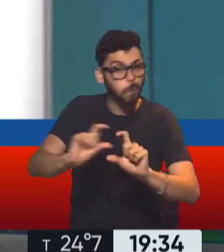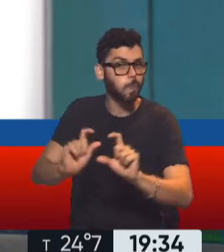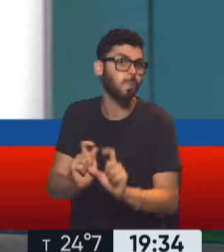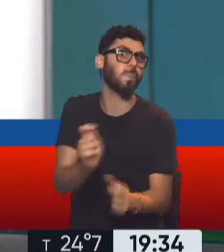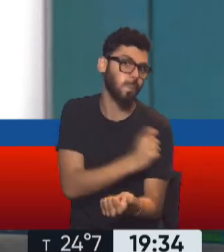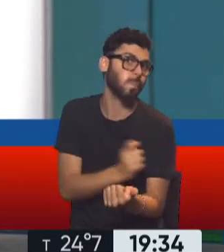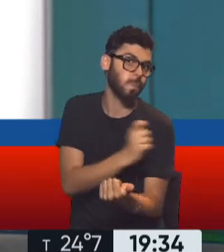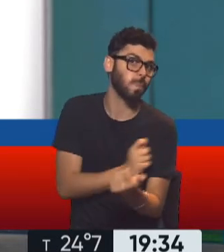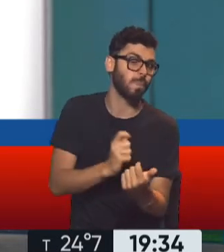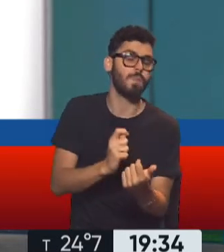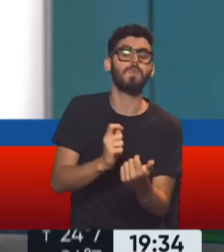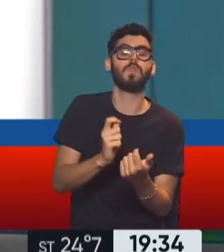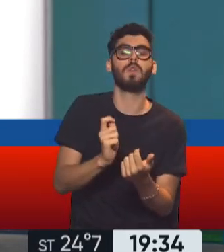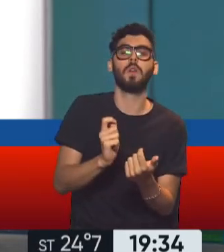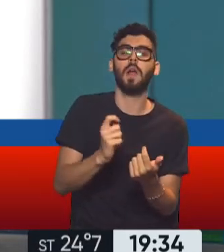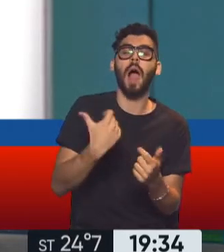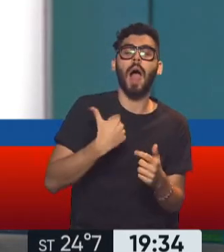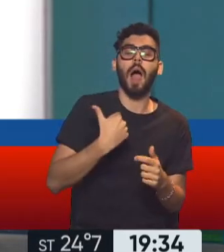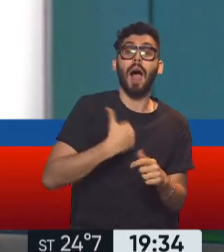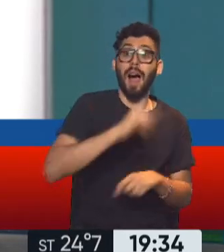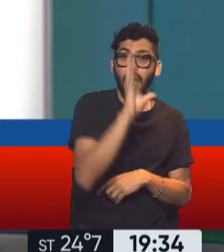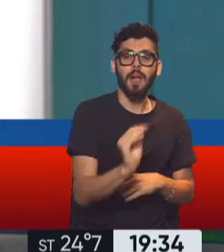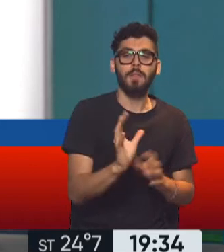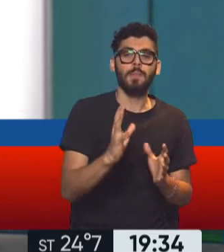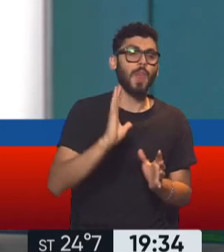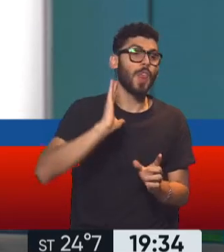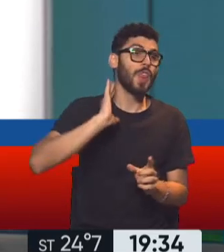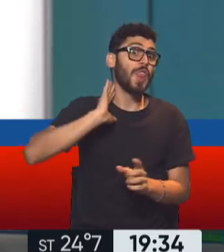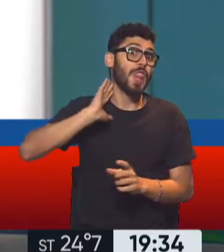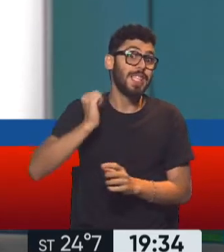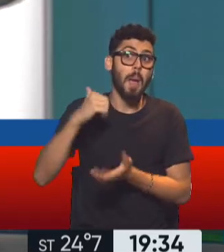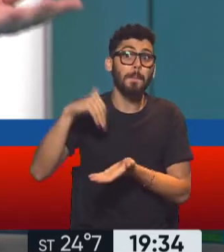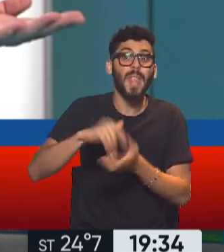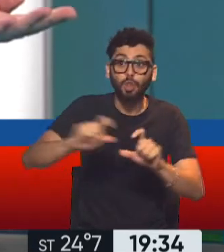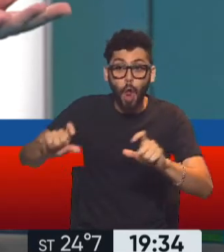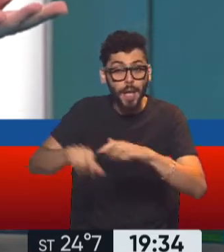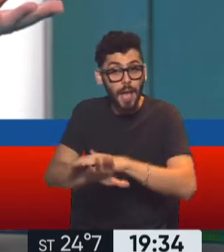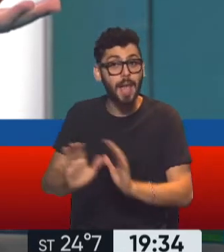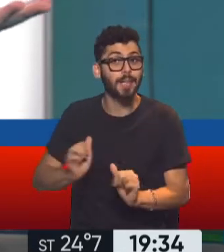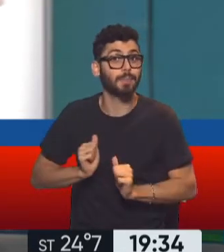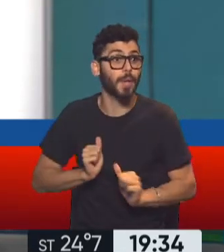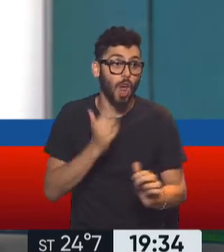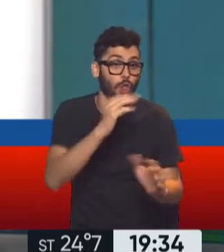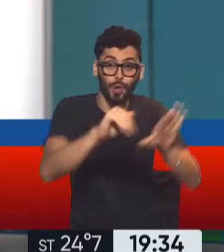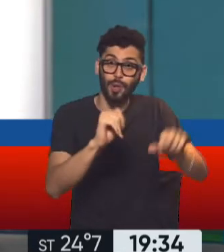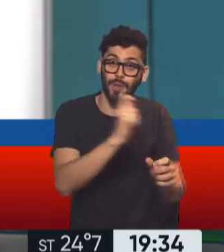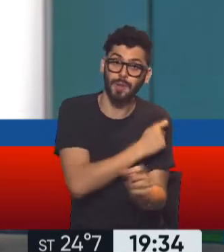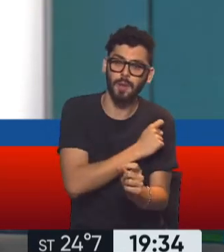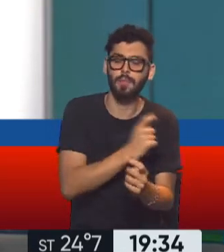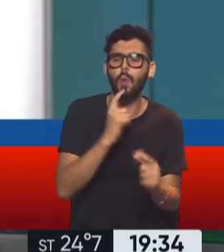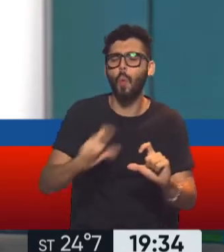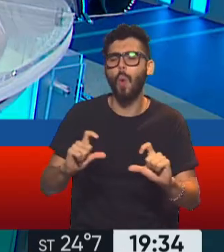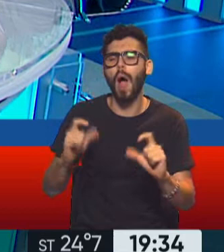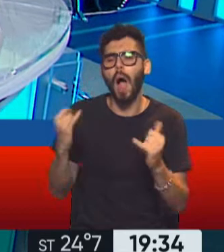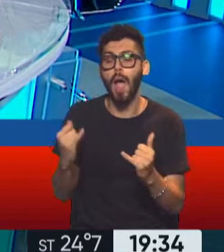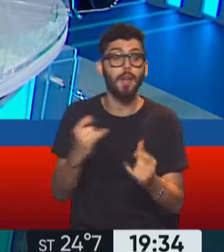hay unos 16 millones para aplicar. O sea que hay vacunas suficientes. El que no se vacuna es